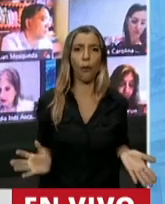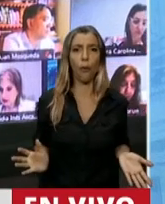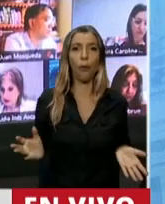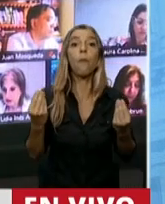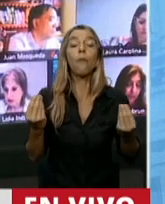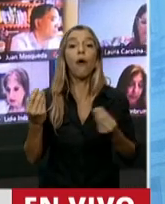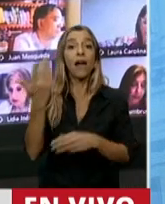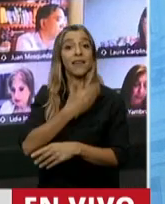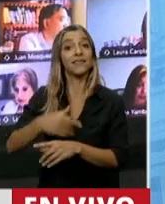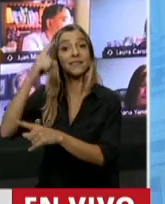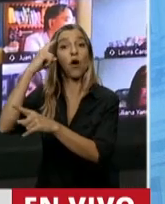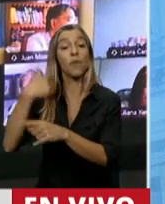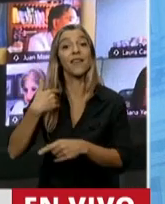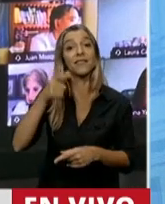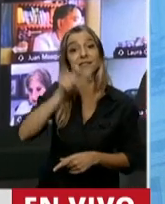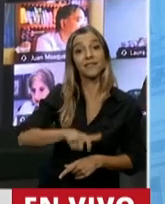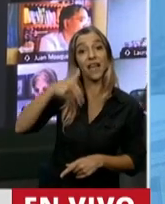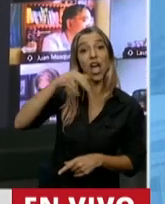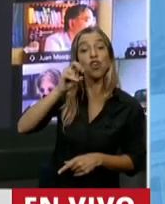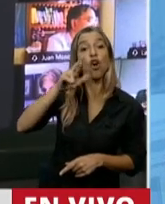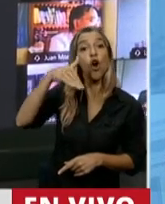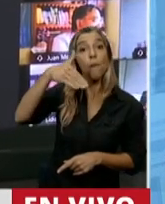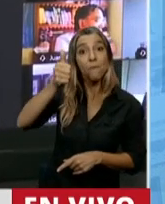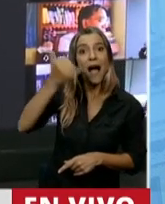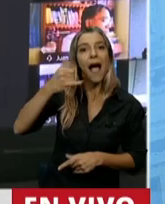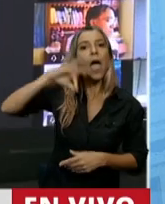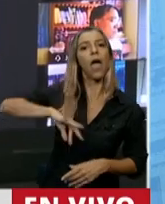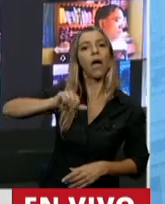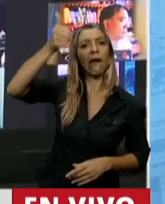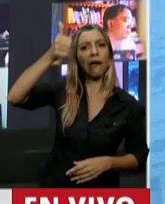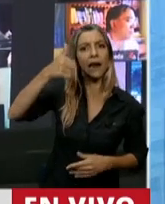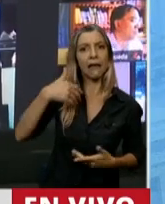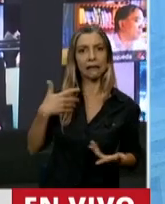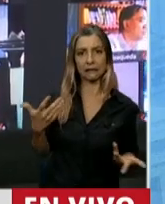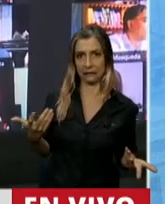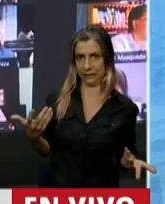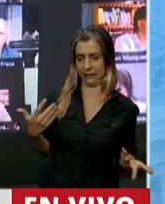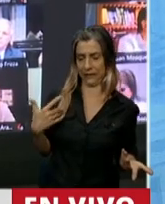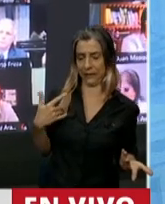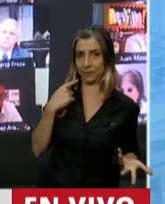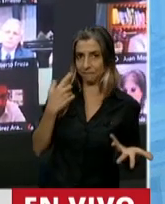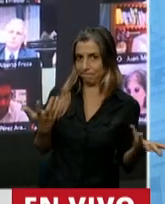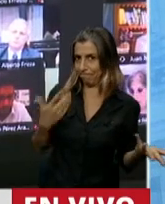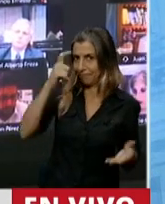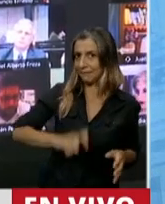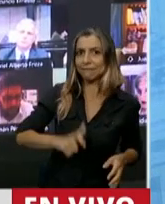ganancia. Y me parece que nosotros tenemos que entender que no es solamente injusto que a